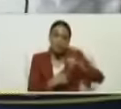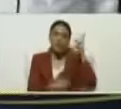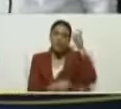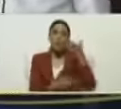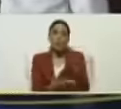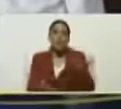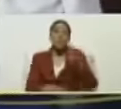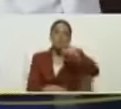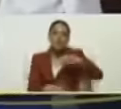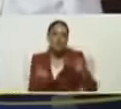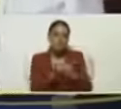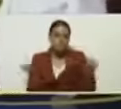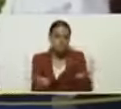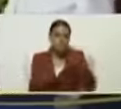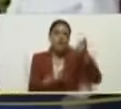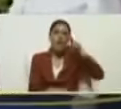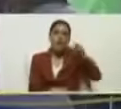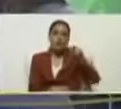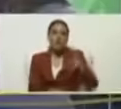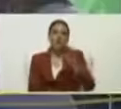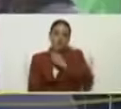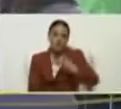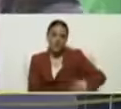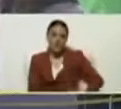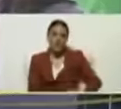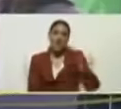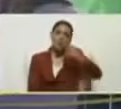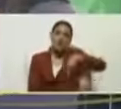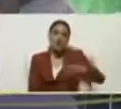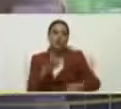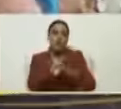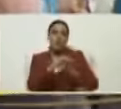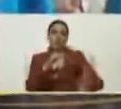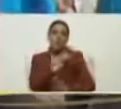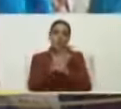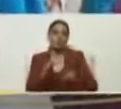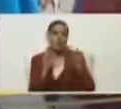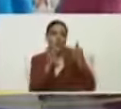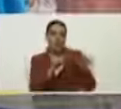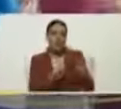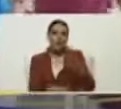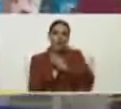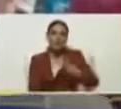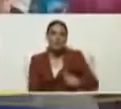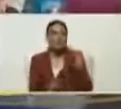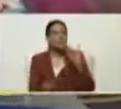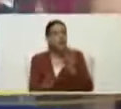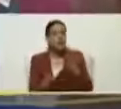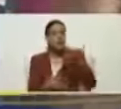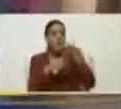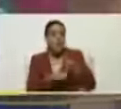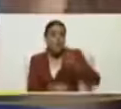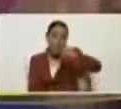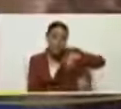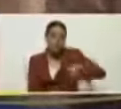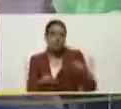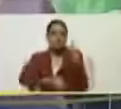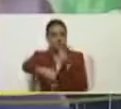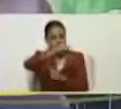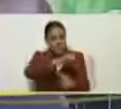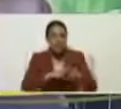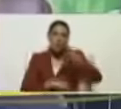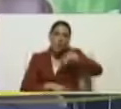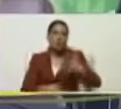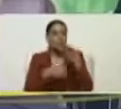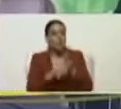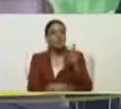con usted, presidente. Son muchas las razones que tenemos para defenderlo. Muchísimas gracias, presidente, por confiar en nosotros, así como nosotros